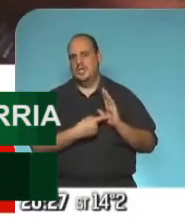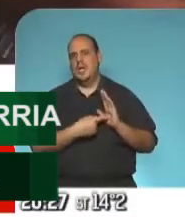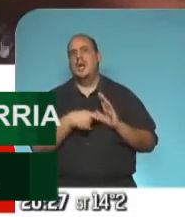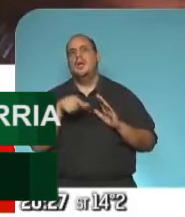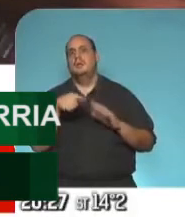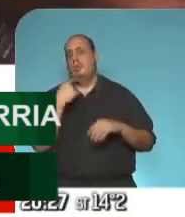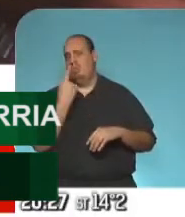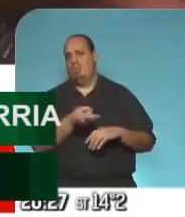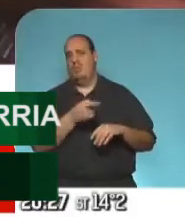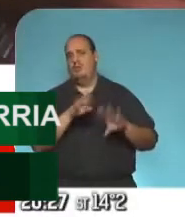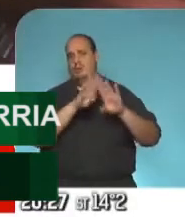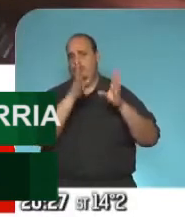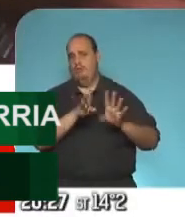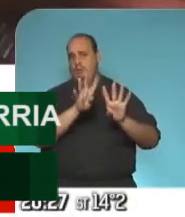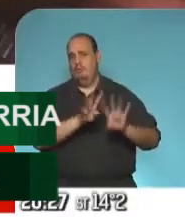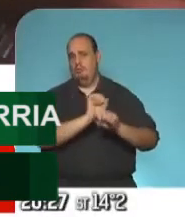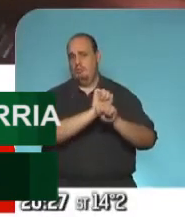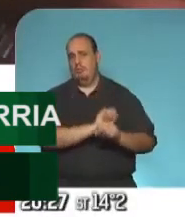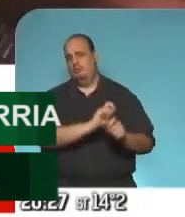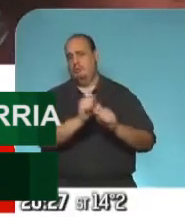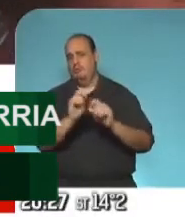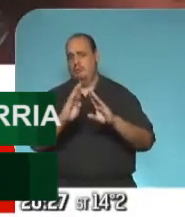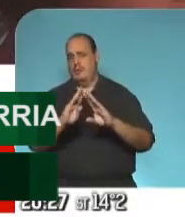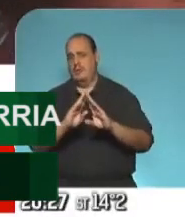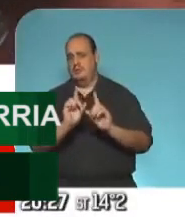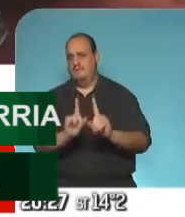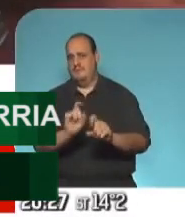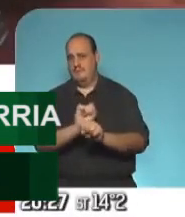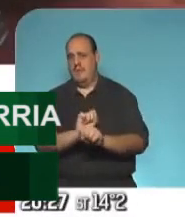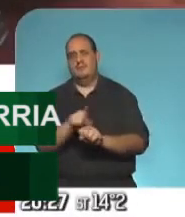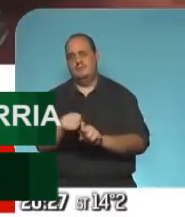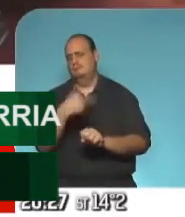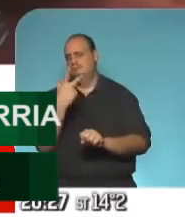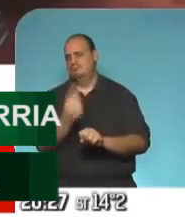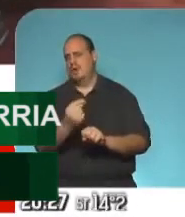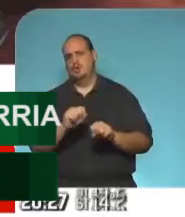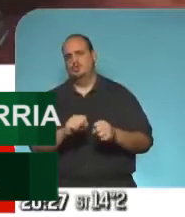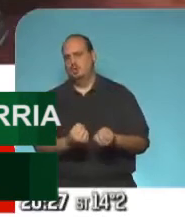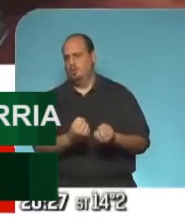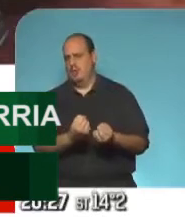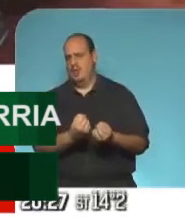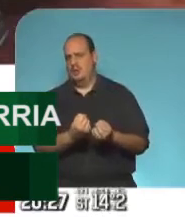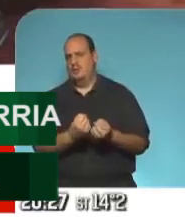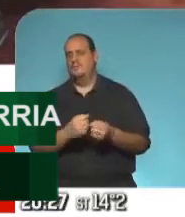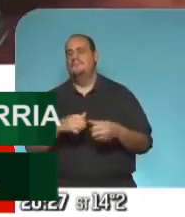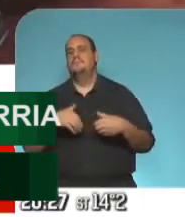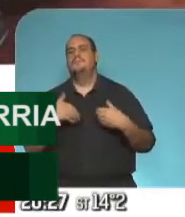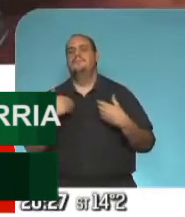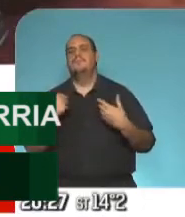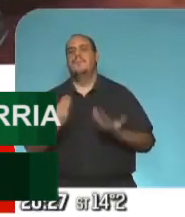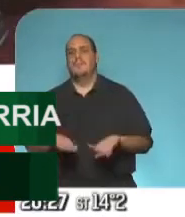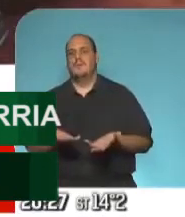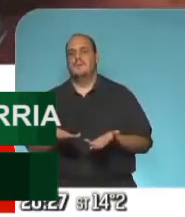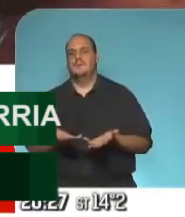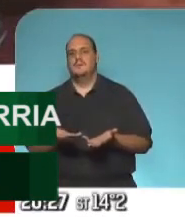cualquier tipo de avance sobre la reserva, ¿sí? Protegiendo el ambiente. Lo que se conoce hace poco tiempo es la presión que ahora el